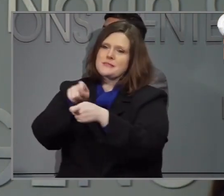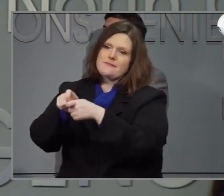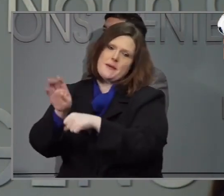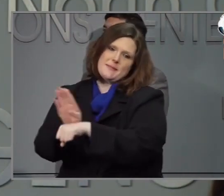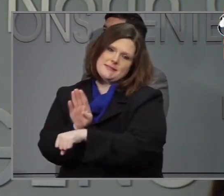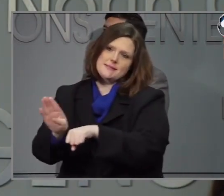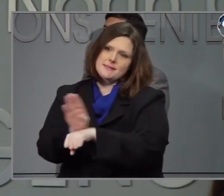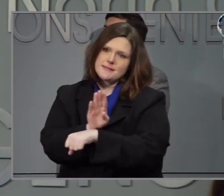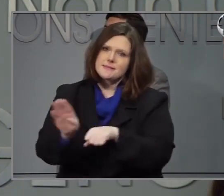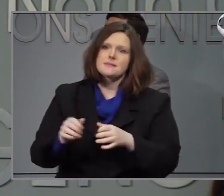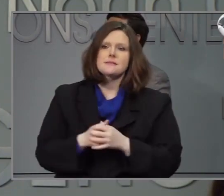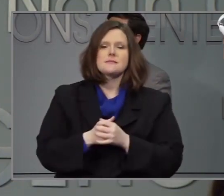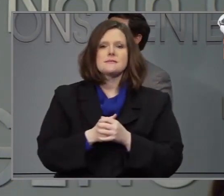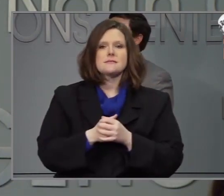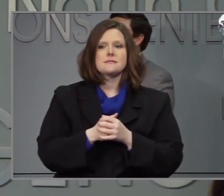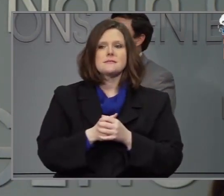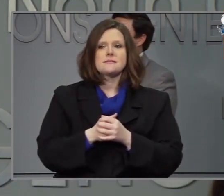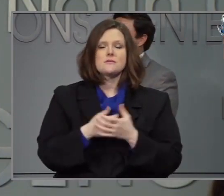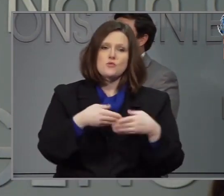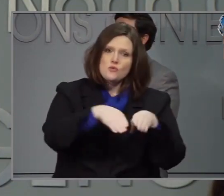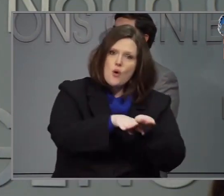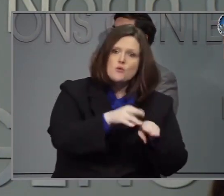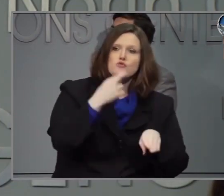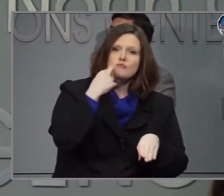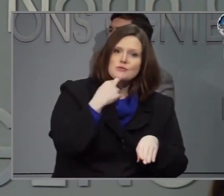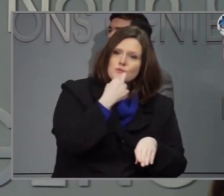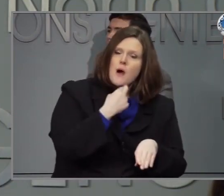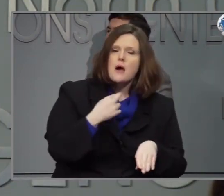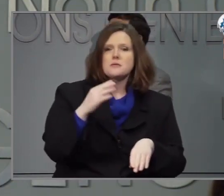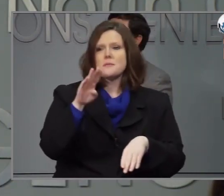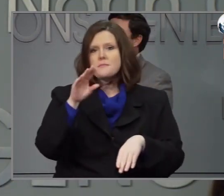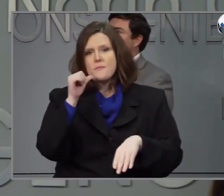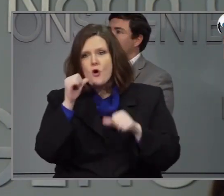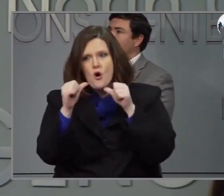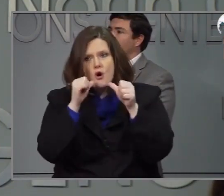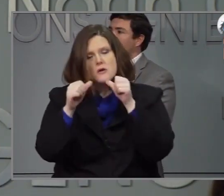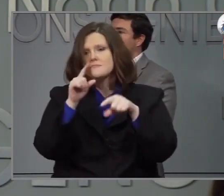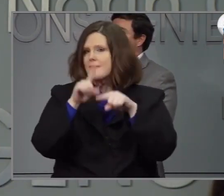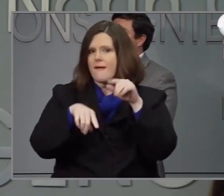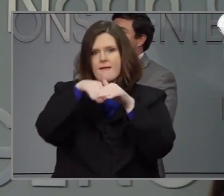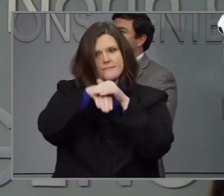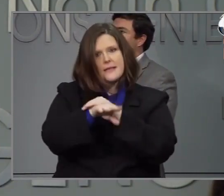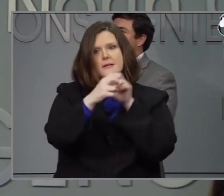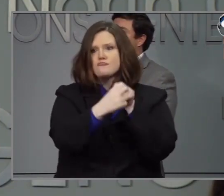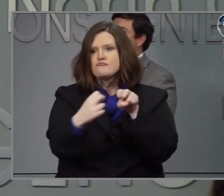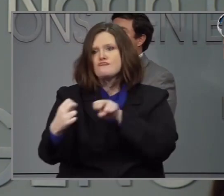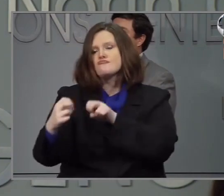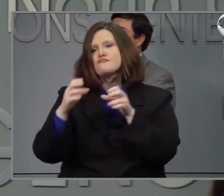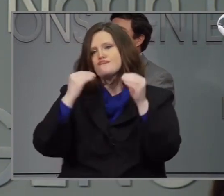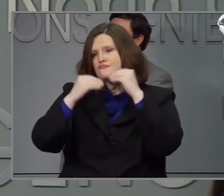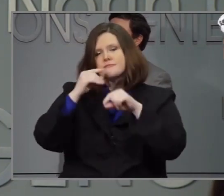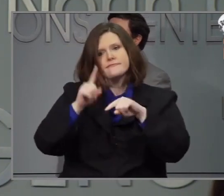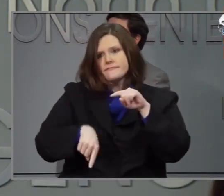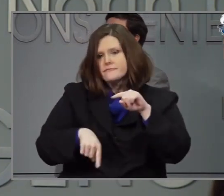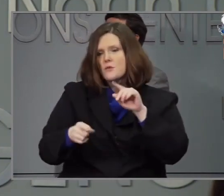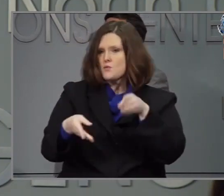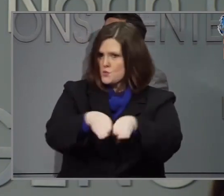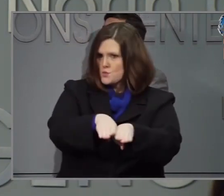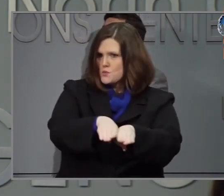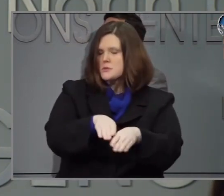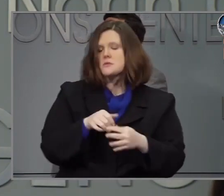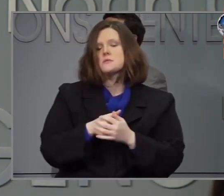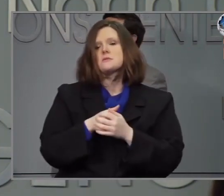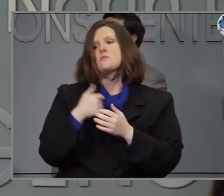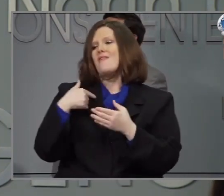cerrado el servicio de restaurantes y bares en su interior y también estamos